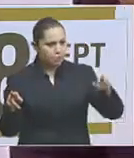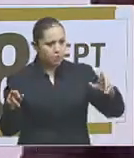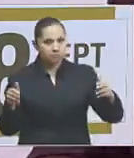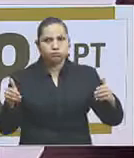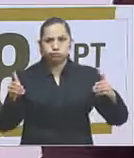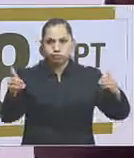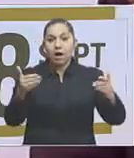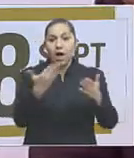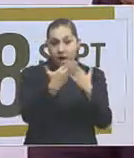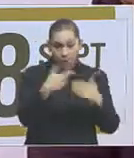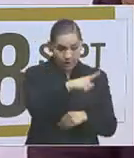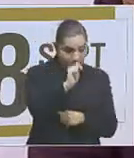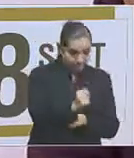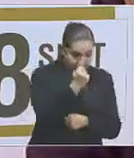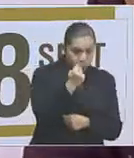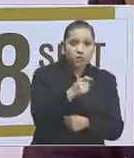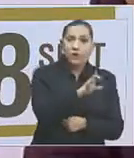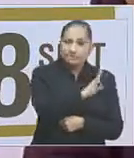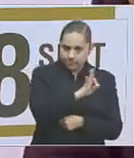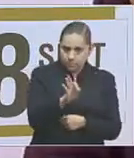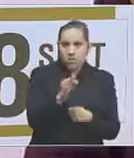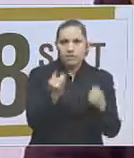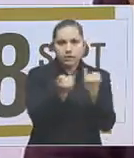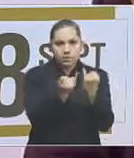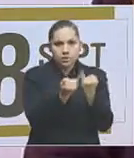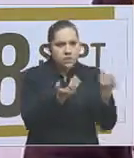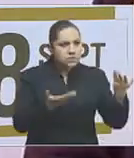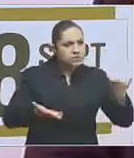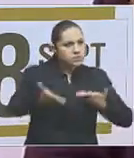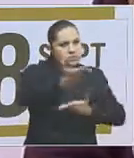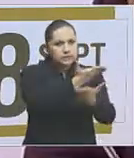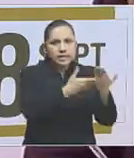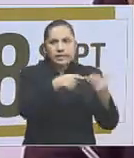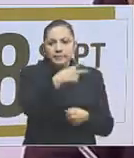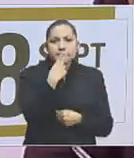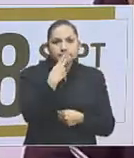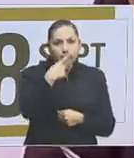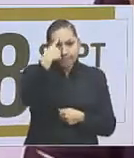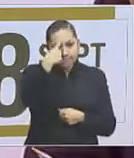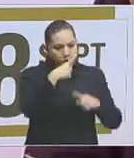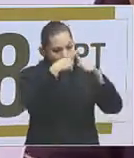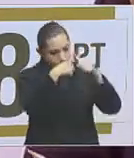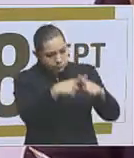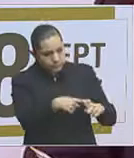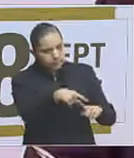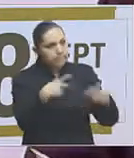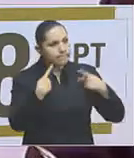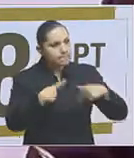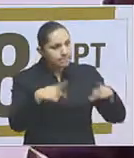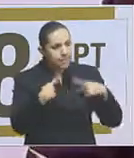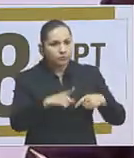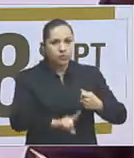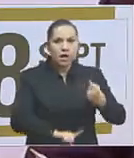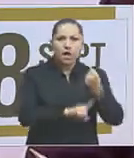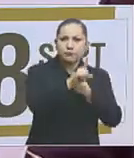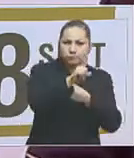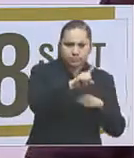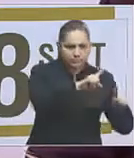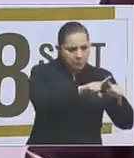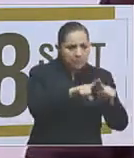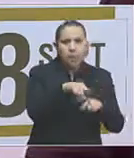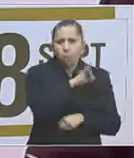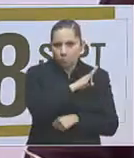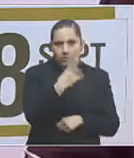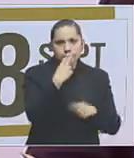crowdsourcing en situaciones de desastres naturales para geolocalizar a las víctimas lo acabamos de vivir con el evento espantoso que se